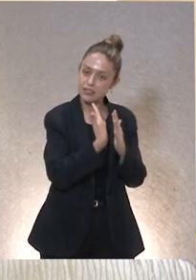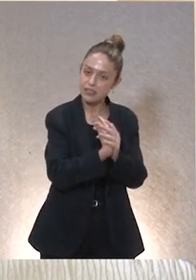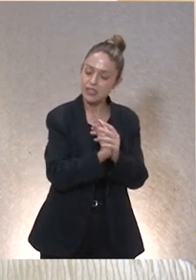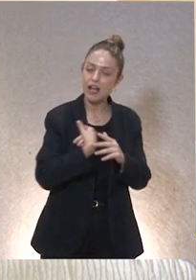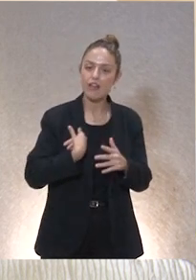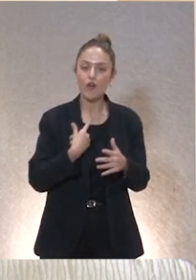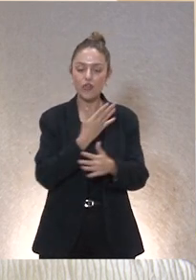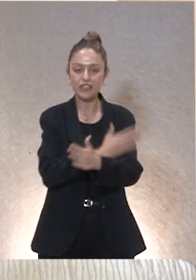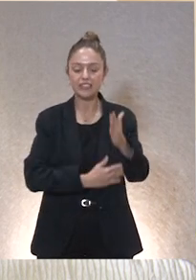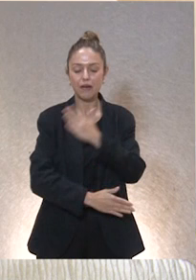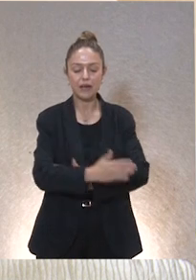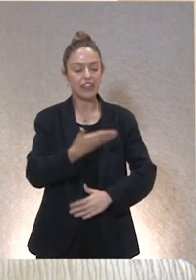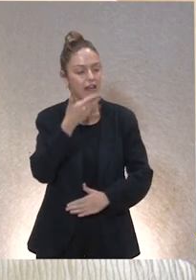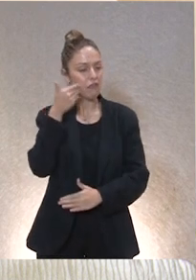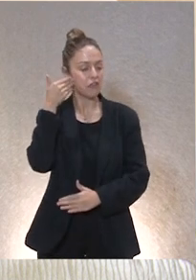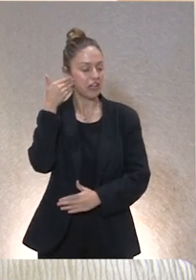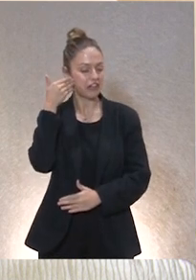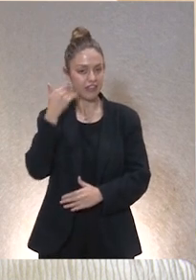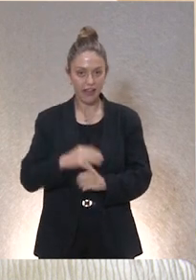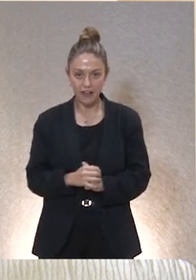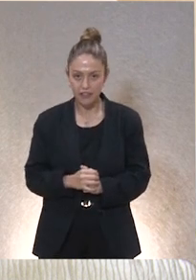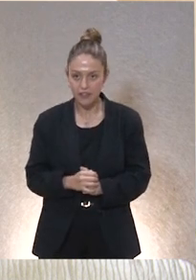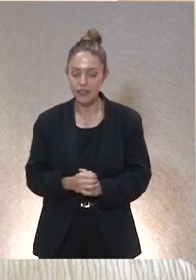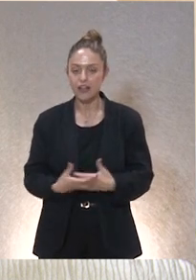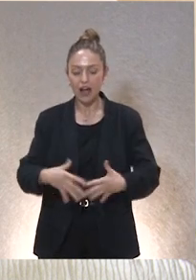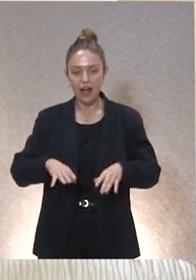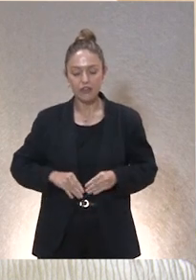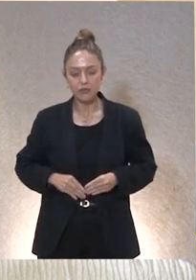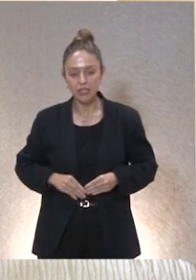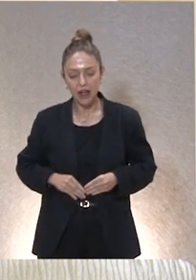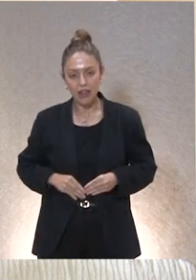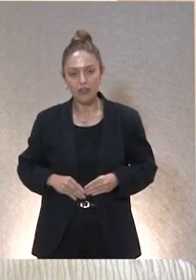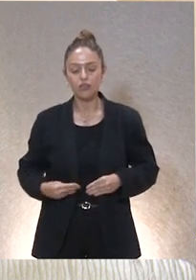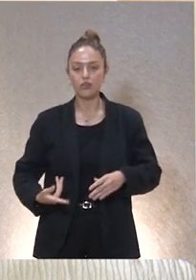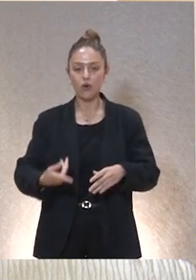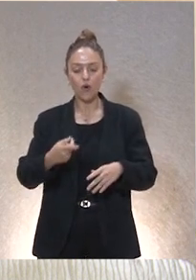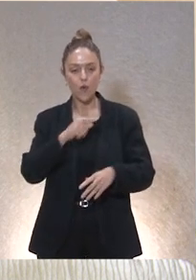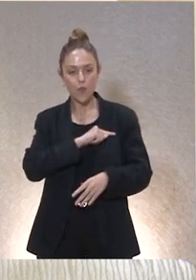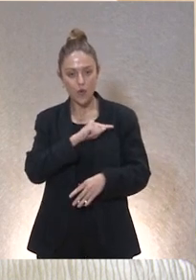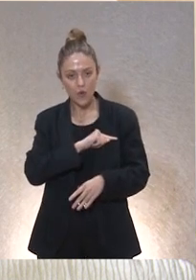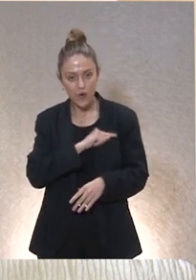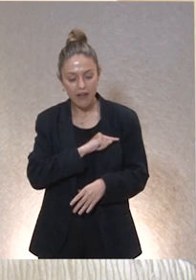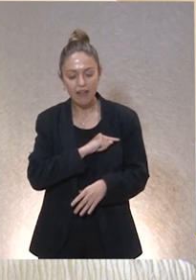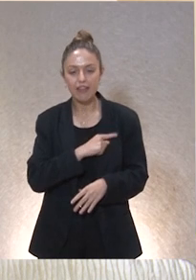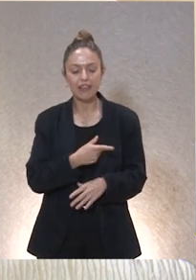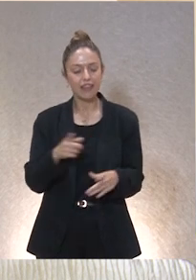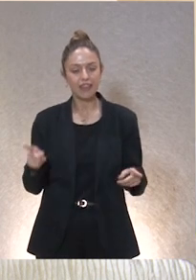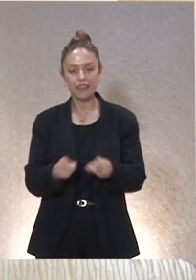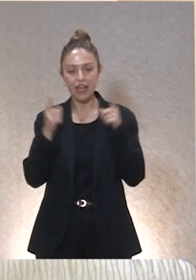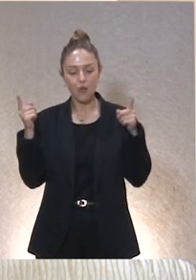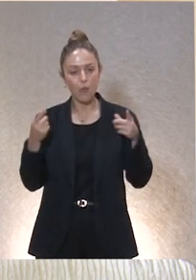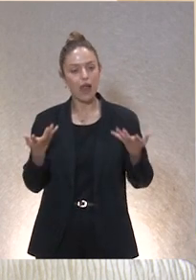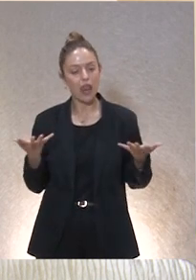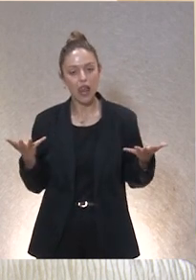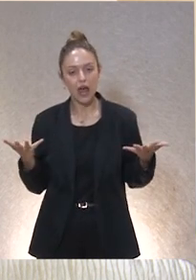de la dignidad de cada persona reconociéndola con toda su grandeza por graves que fueran las circunstancias